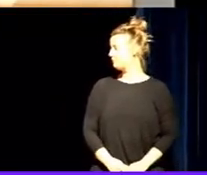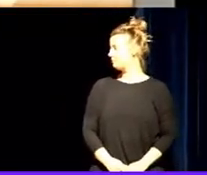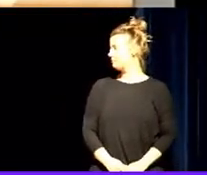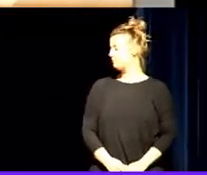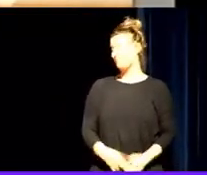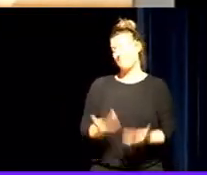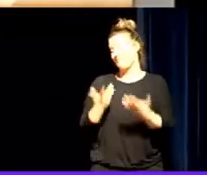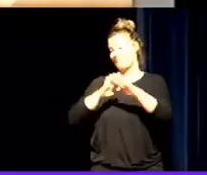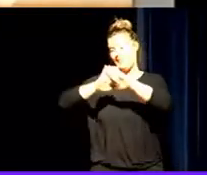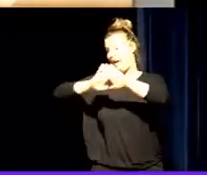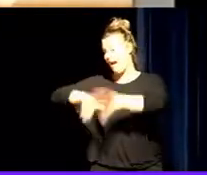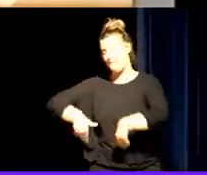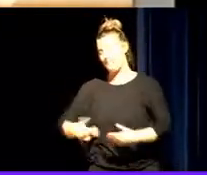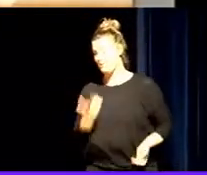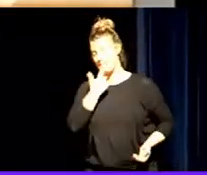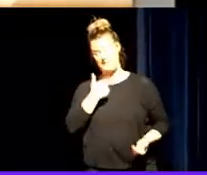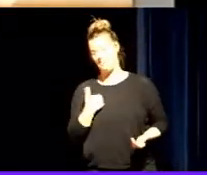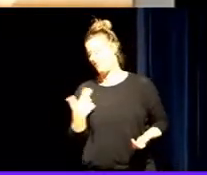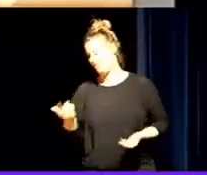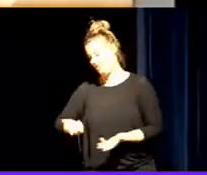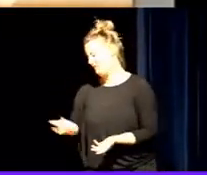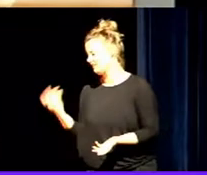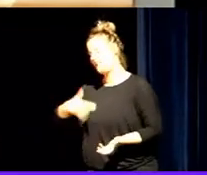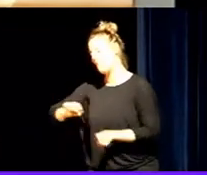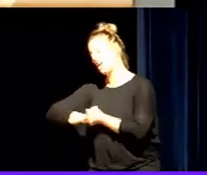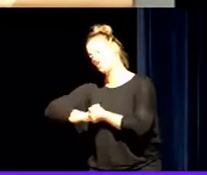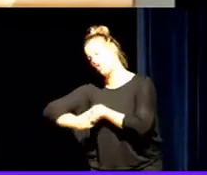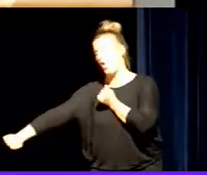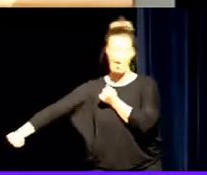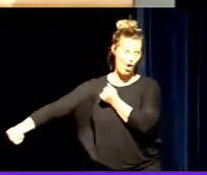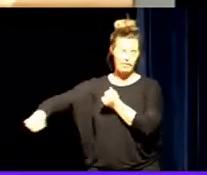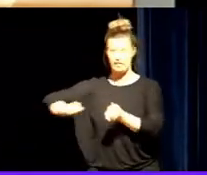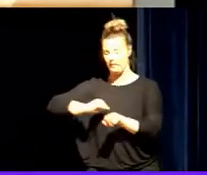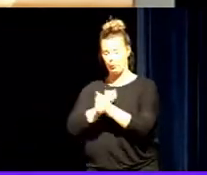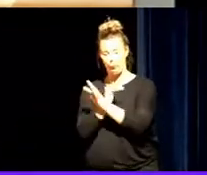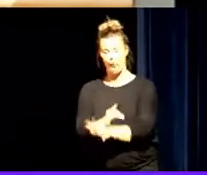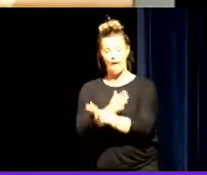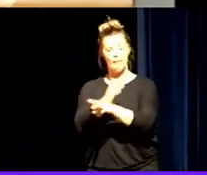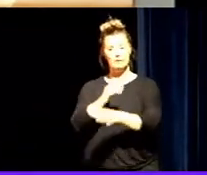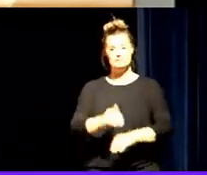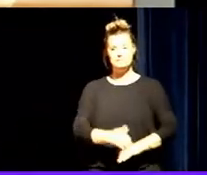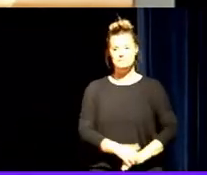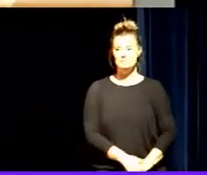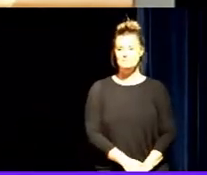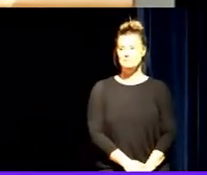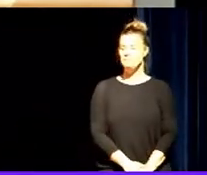Y al final me acababa diciendo, ya me has jodido el juego.